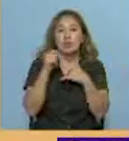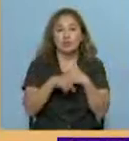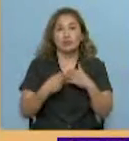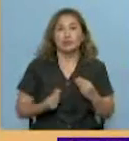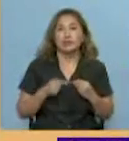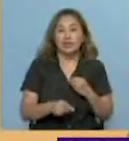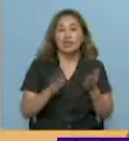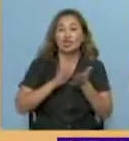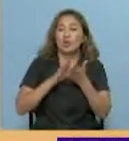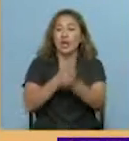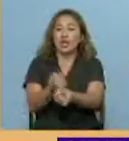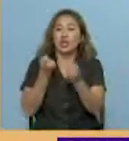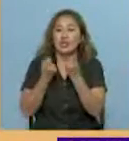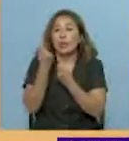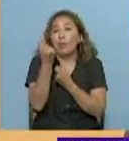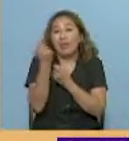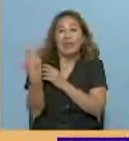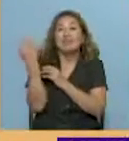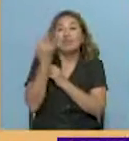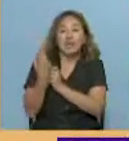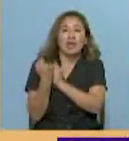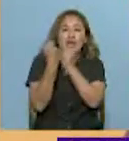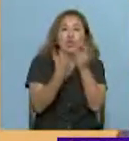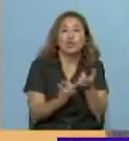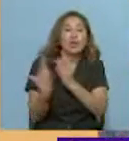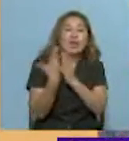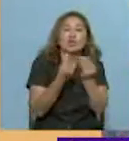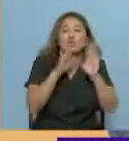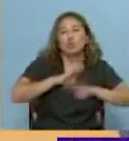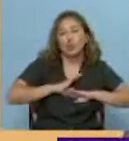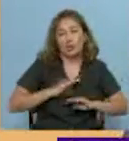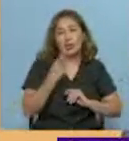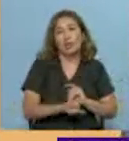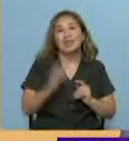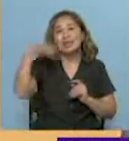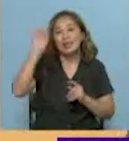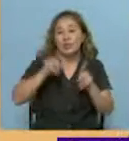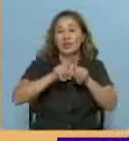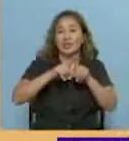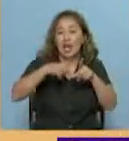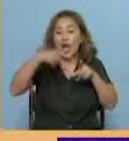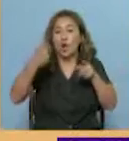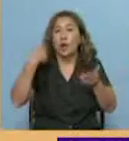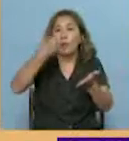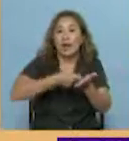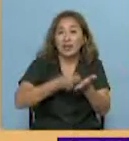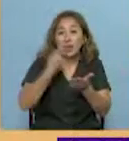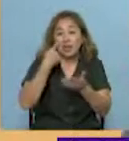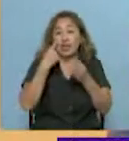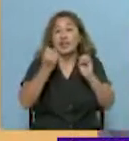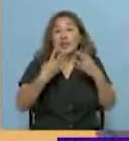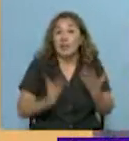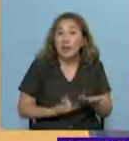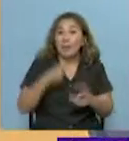los recursos el fondo especial para que vengan y vamos mitigando porque sabemos que si fijamos el precio los acopio van a mejorar en su